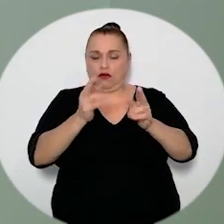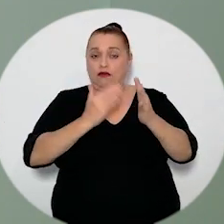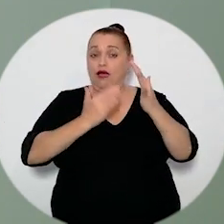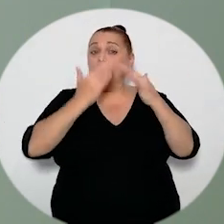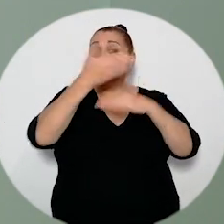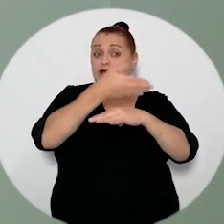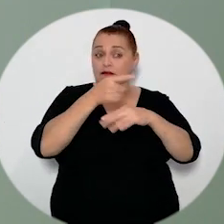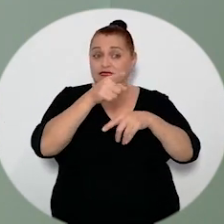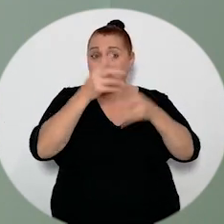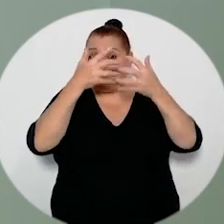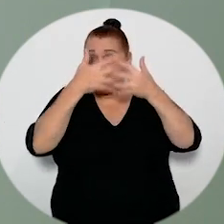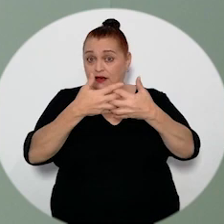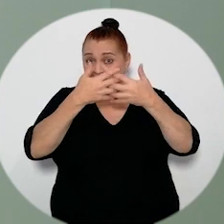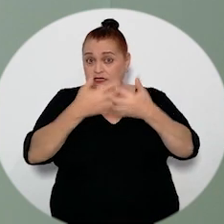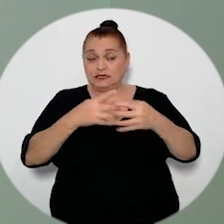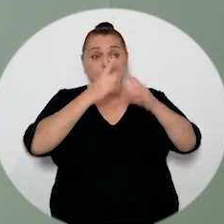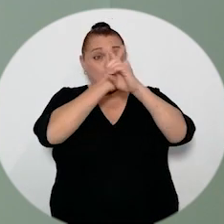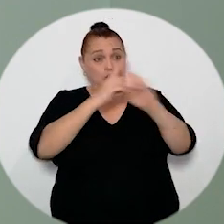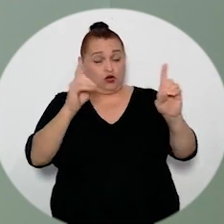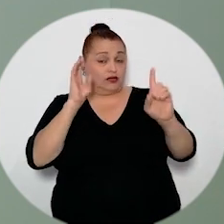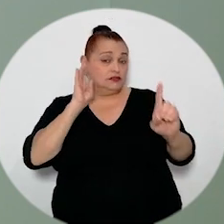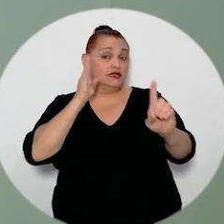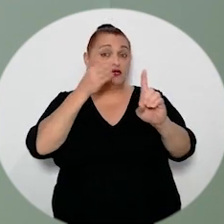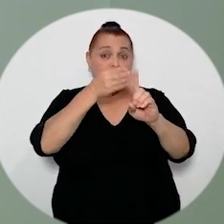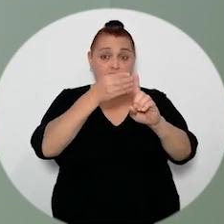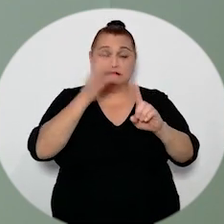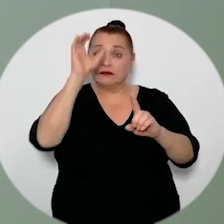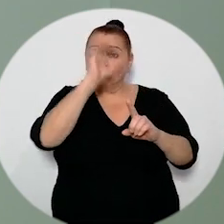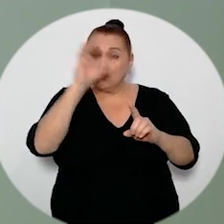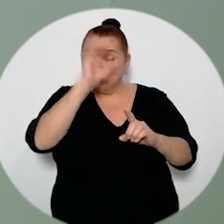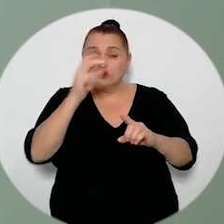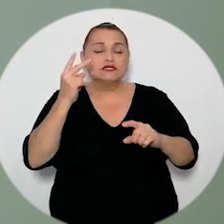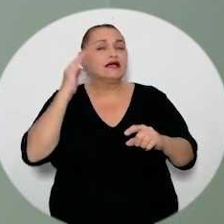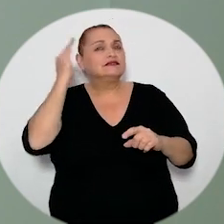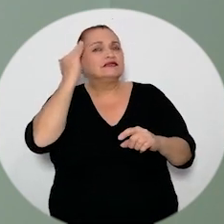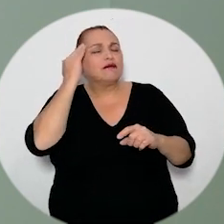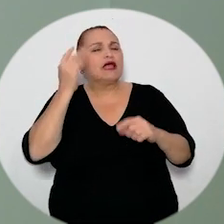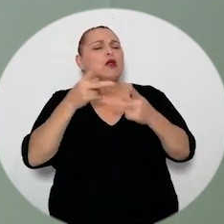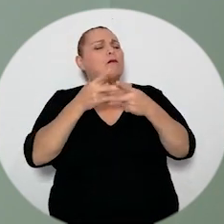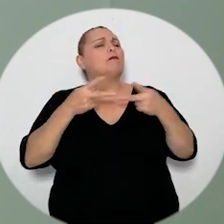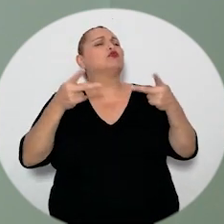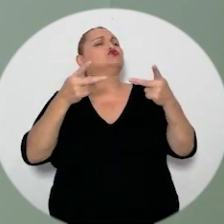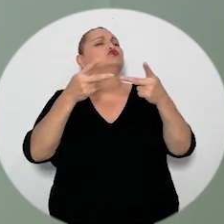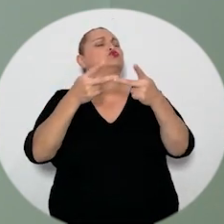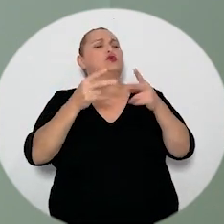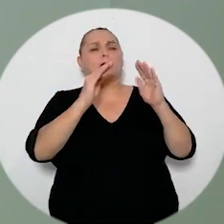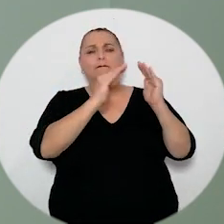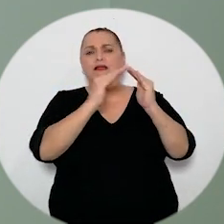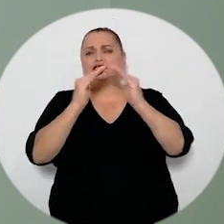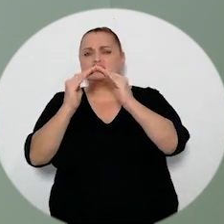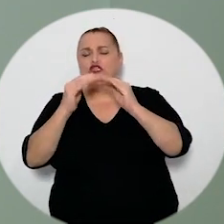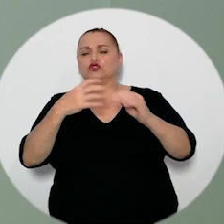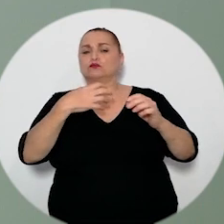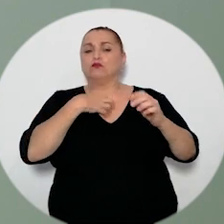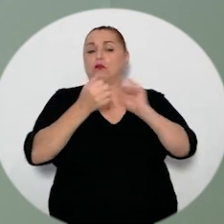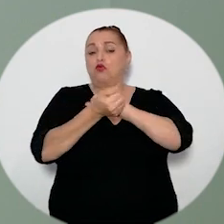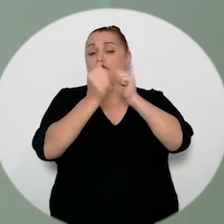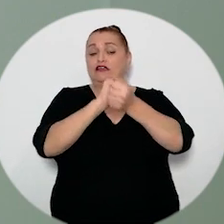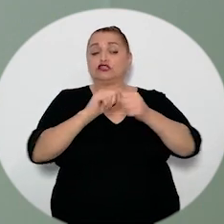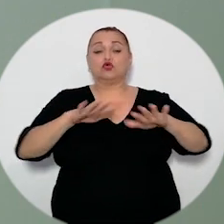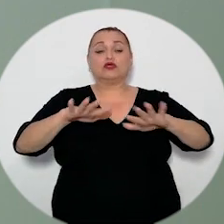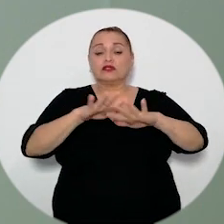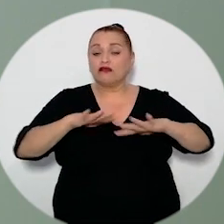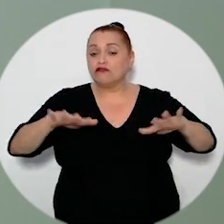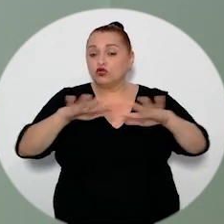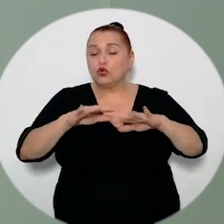A través de este mecanismo de la democracia directa, se busca conocer la postura de los vecinos frente a una modificación territorial en